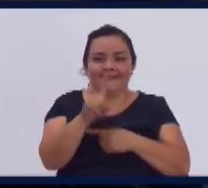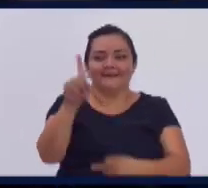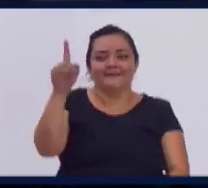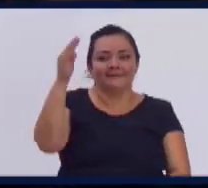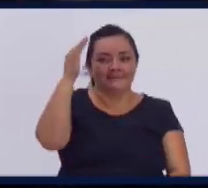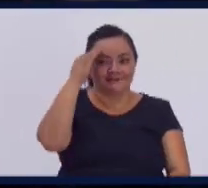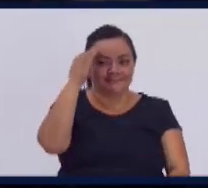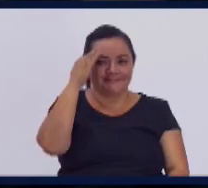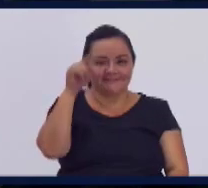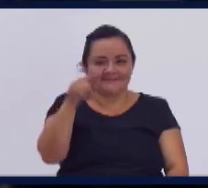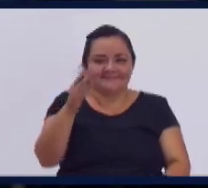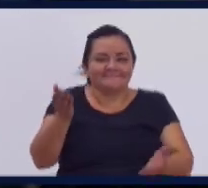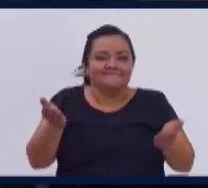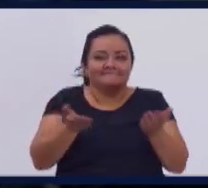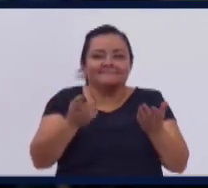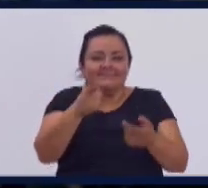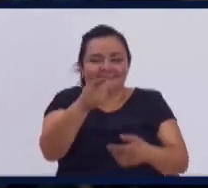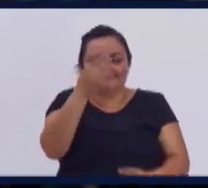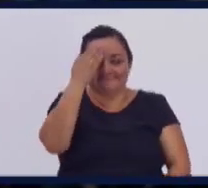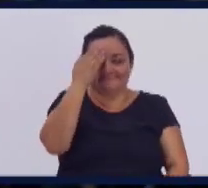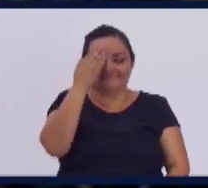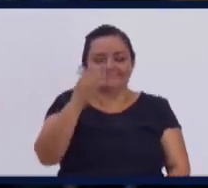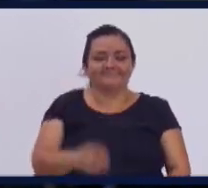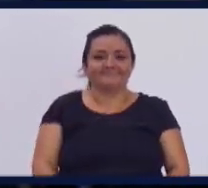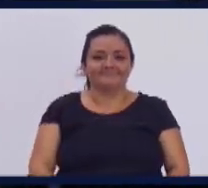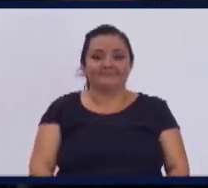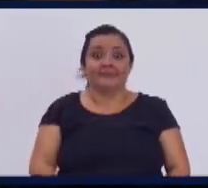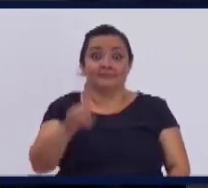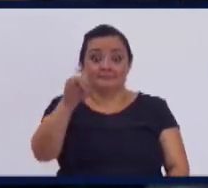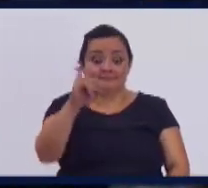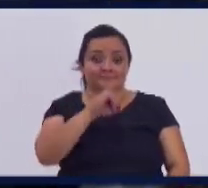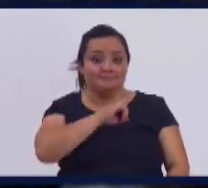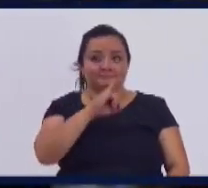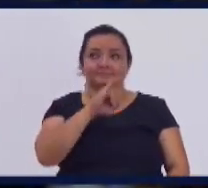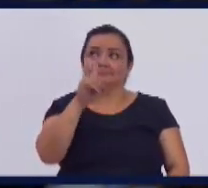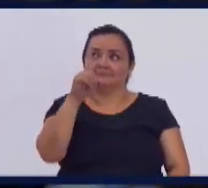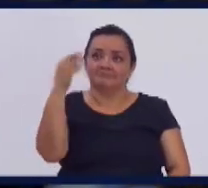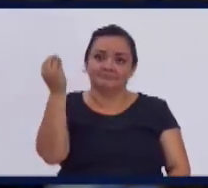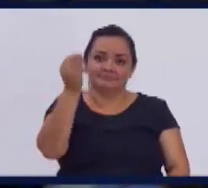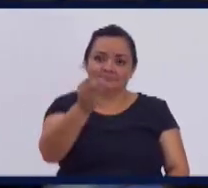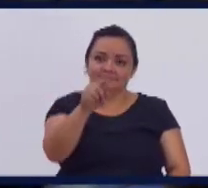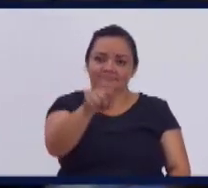Dios sabe quién eres. Dios te dio identidad.